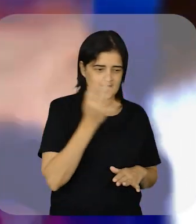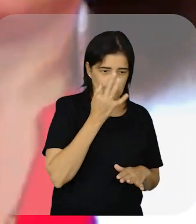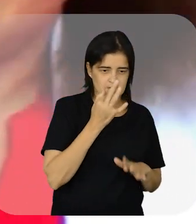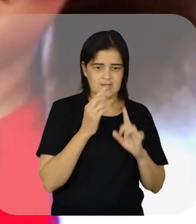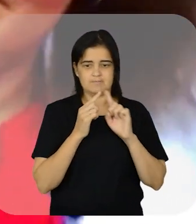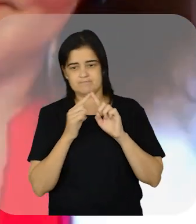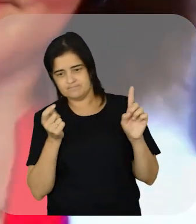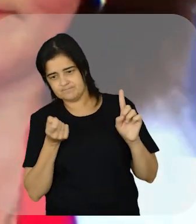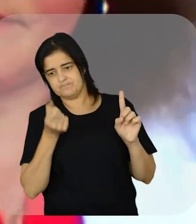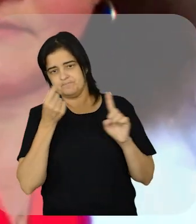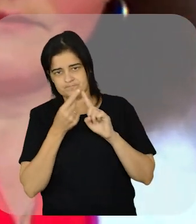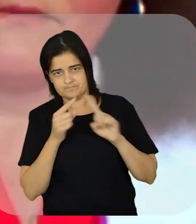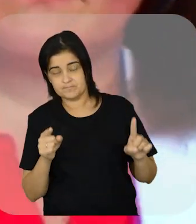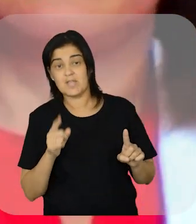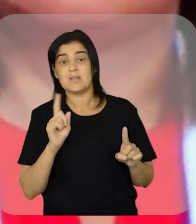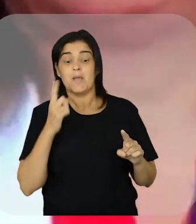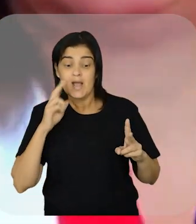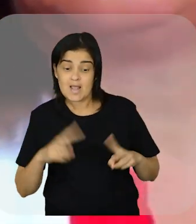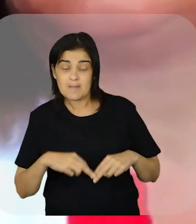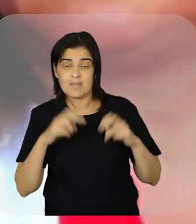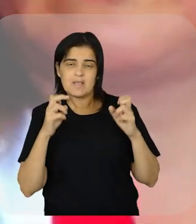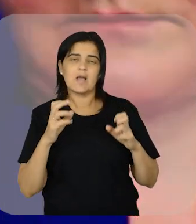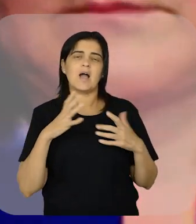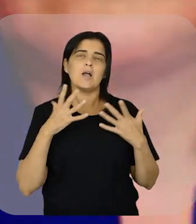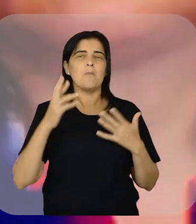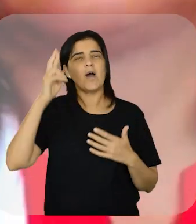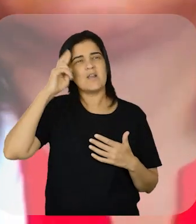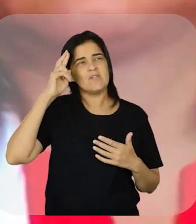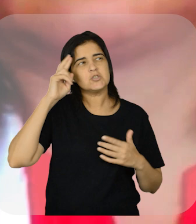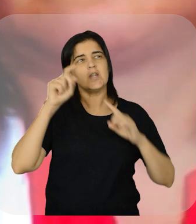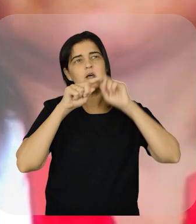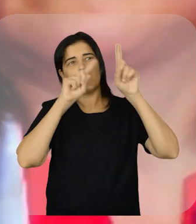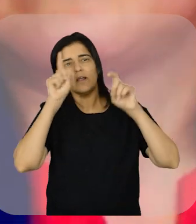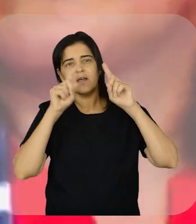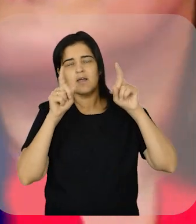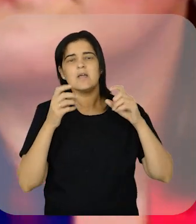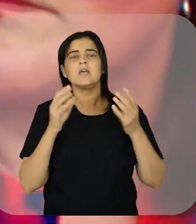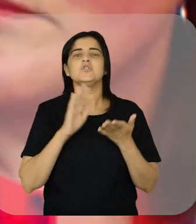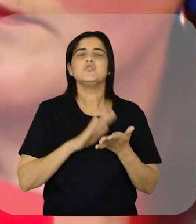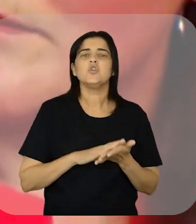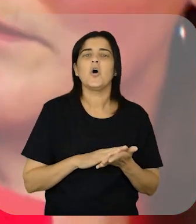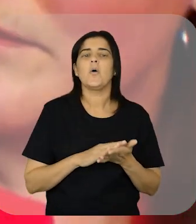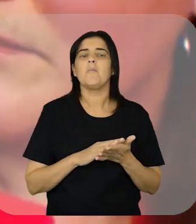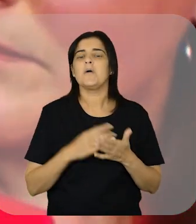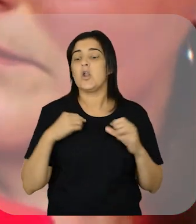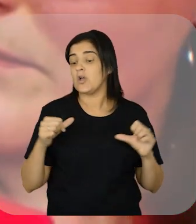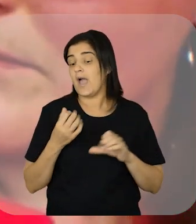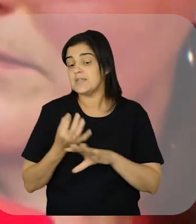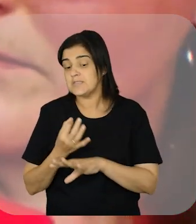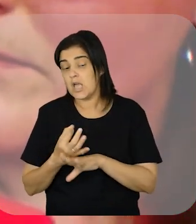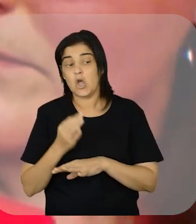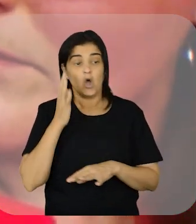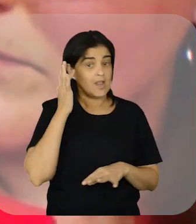bueno, y nosotros también en esto de investigar, tratar de reflexionar en torno a la práctica con teoría,